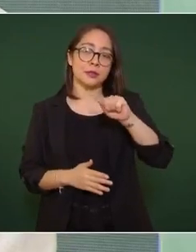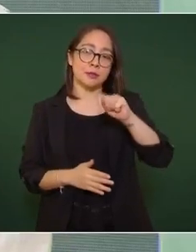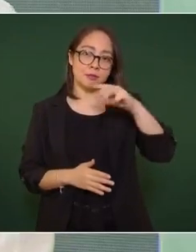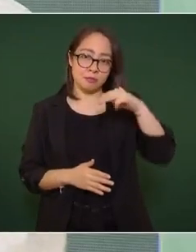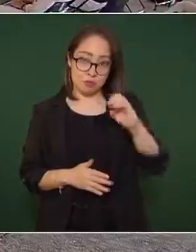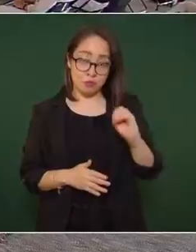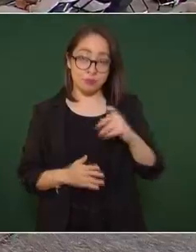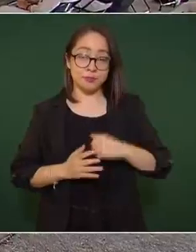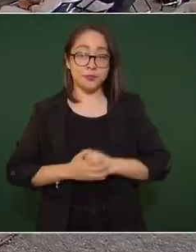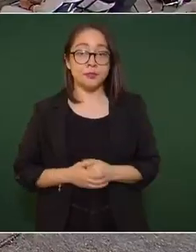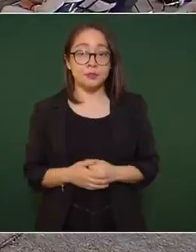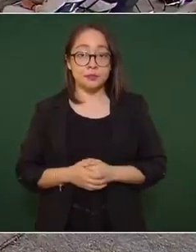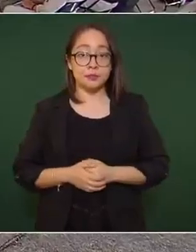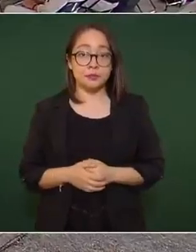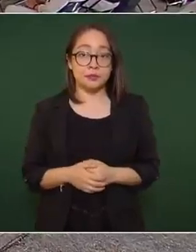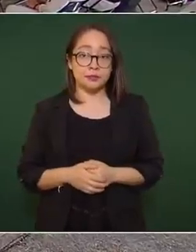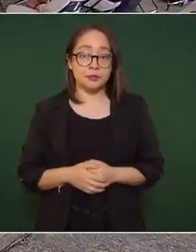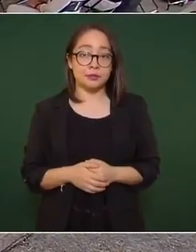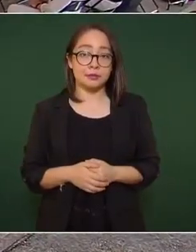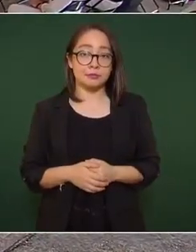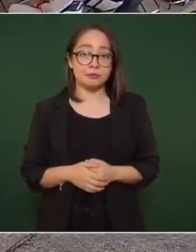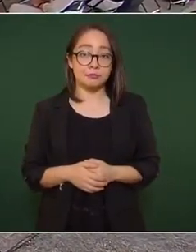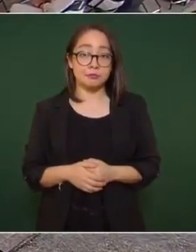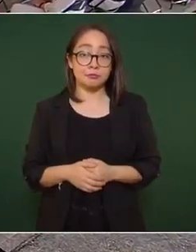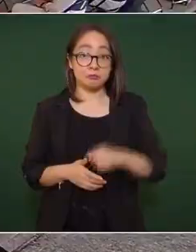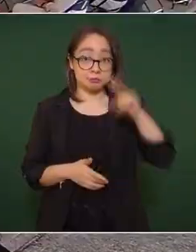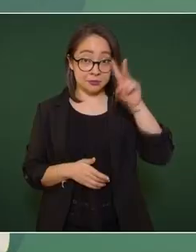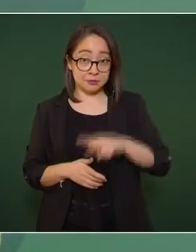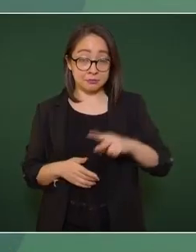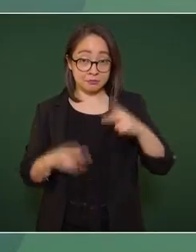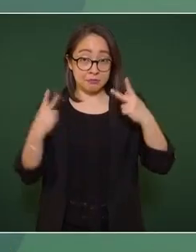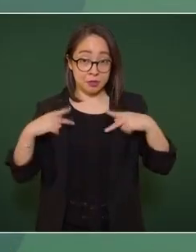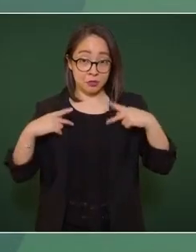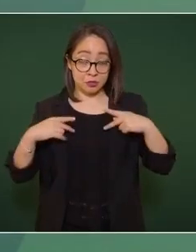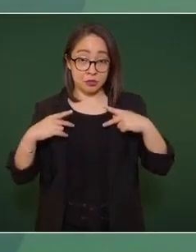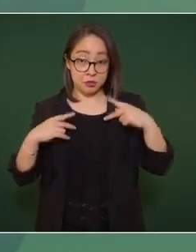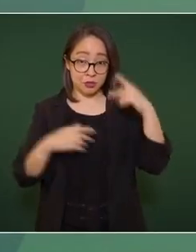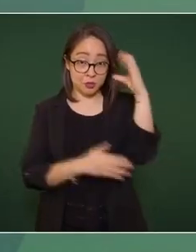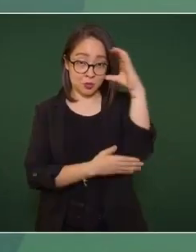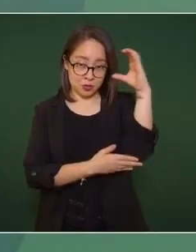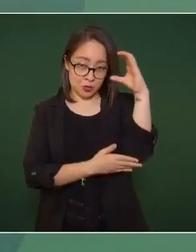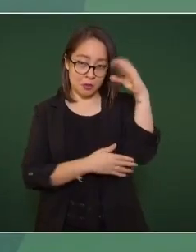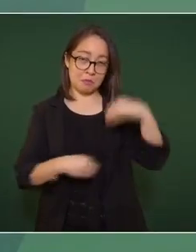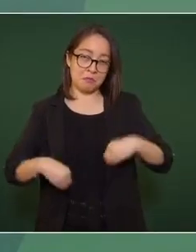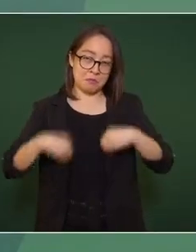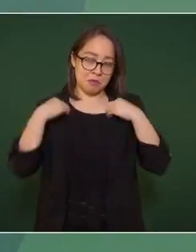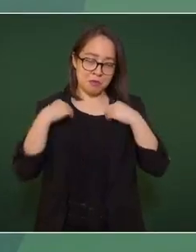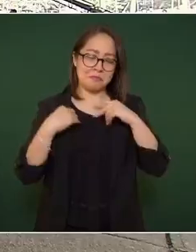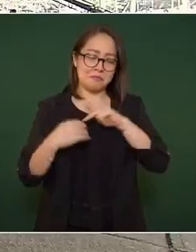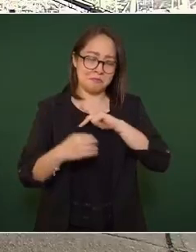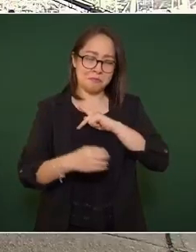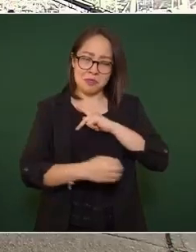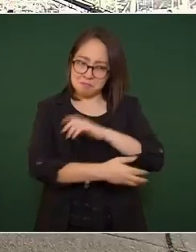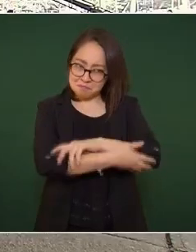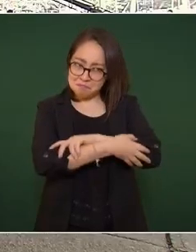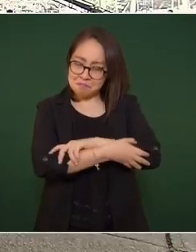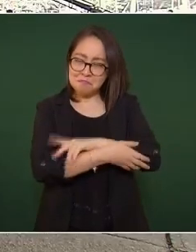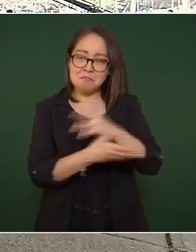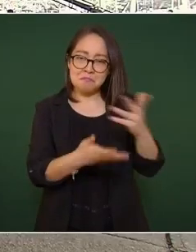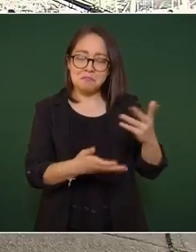y la gente de Coatzacoalcos, mis paisanas, mis paisanos, de